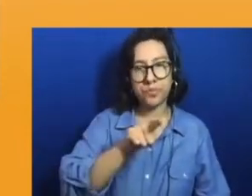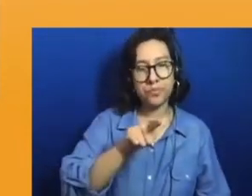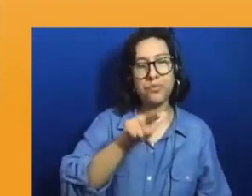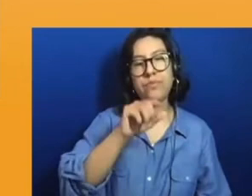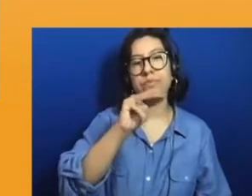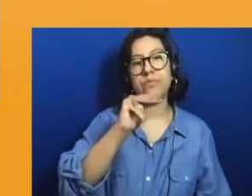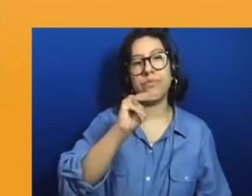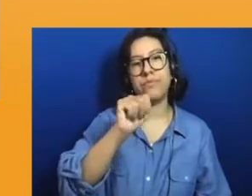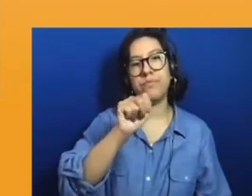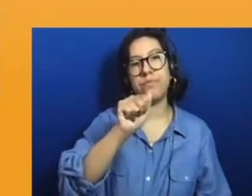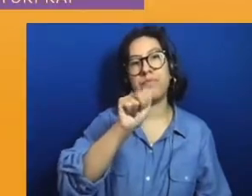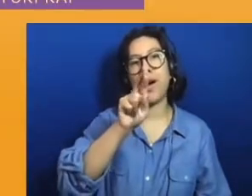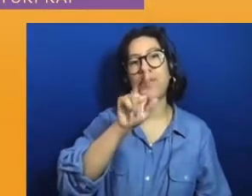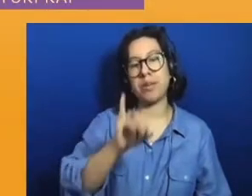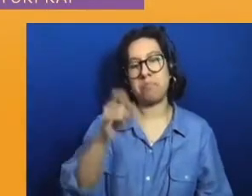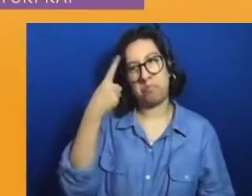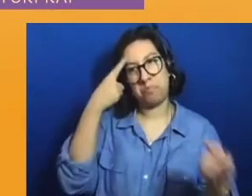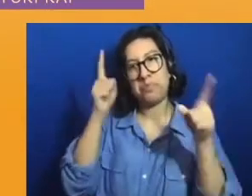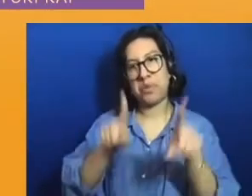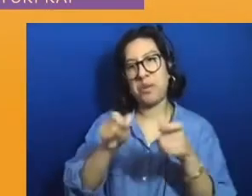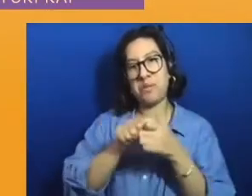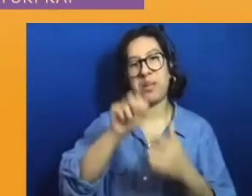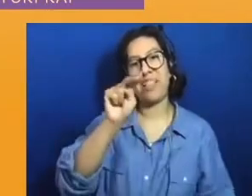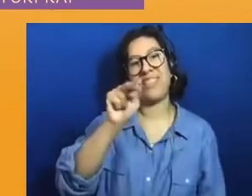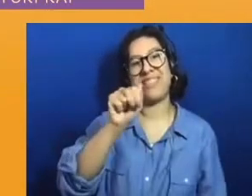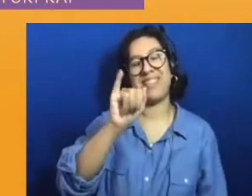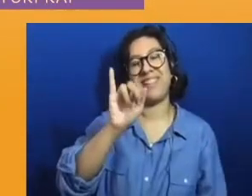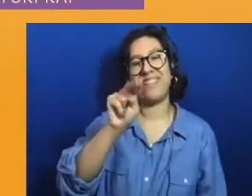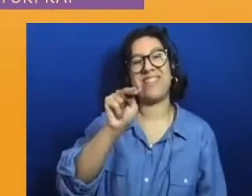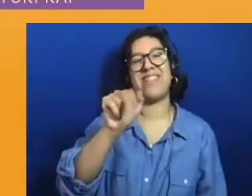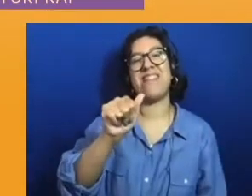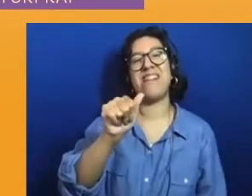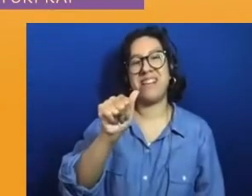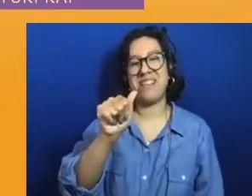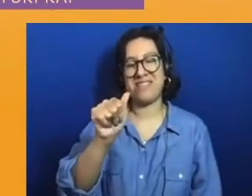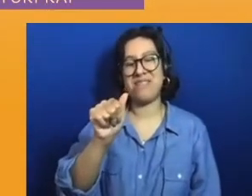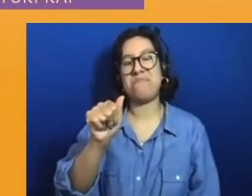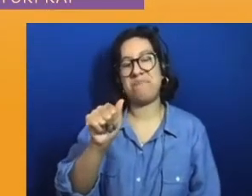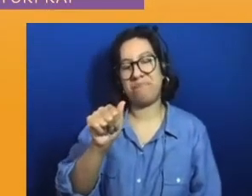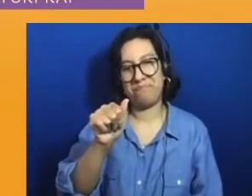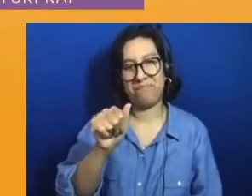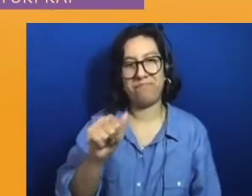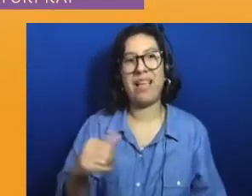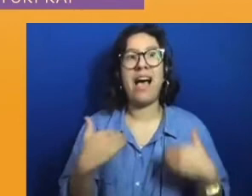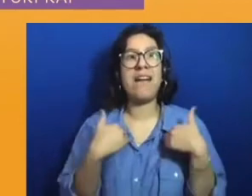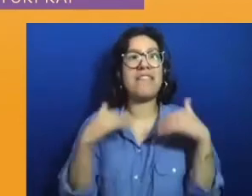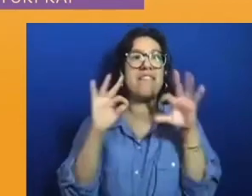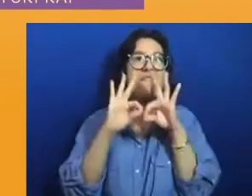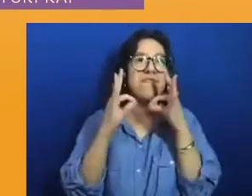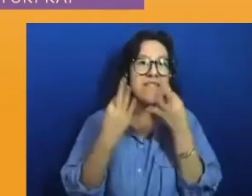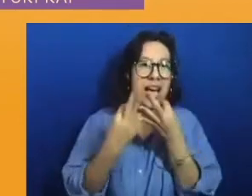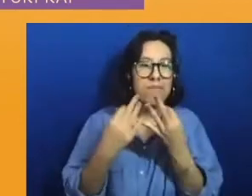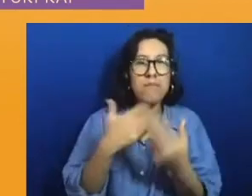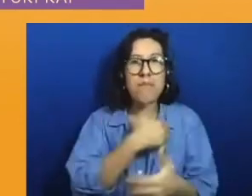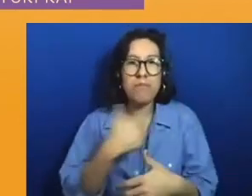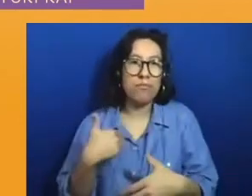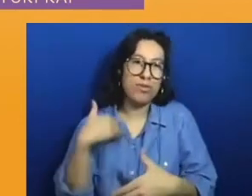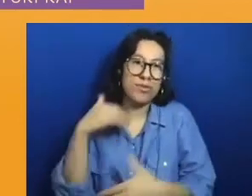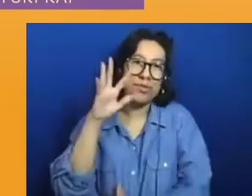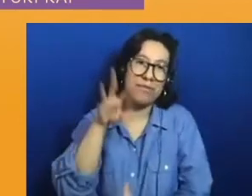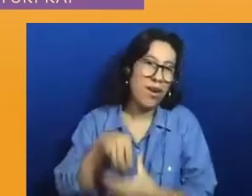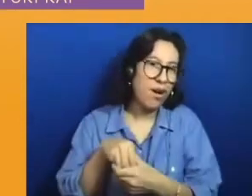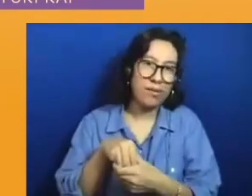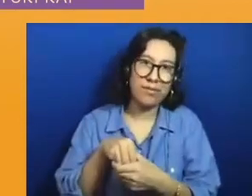Gracias. Y yo estoy de acuerdo con Neina acerca de el involucramiento de